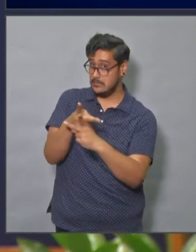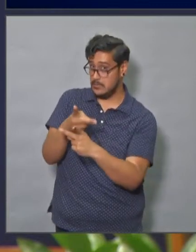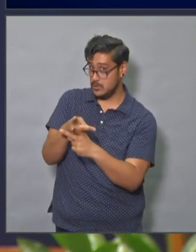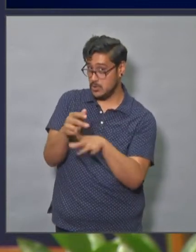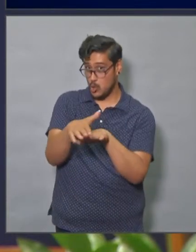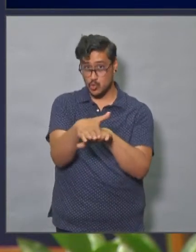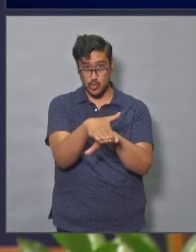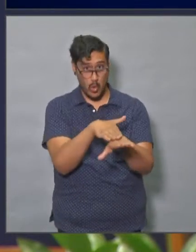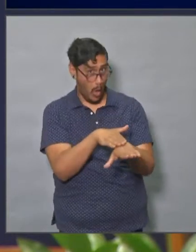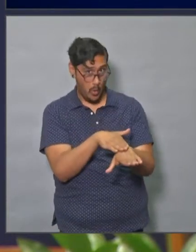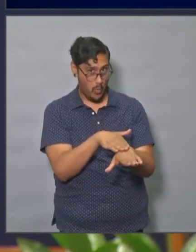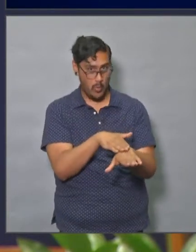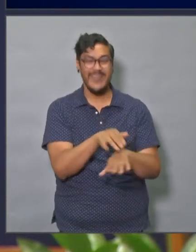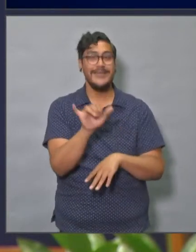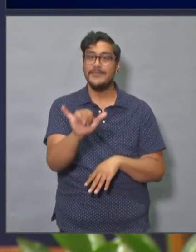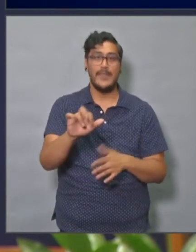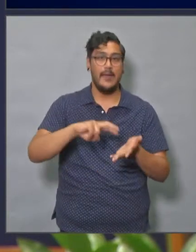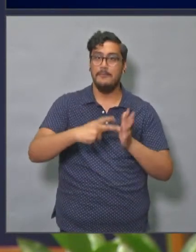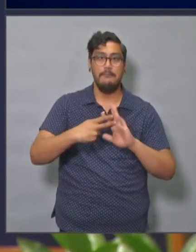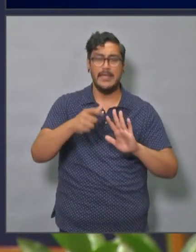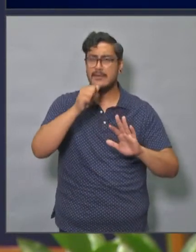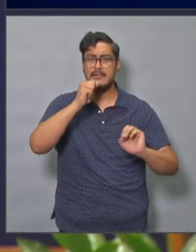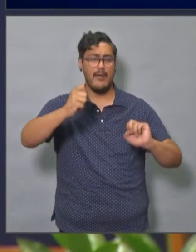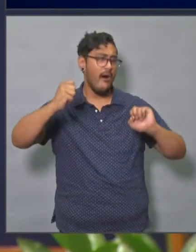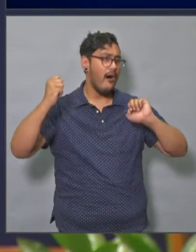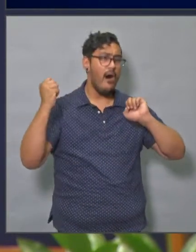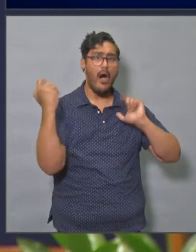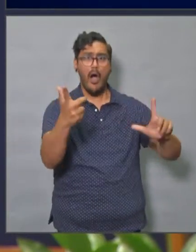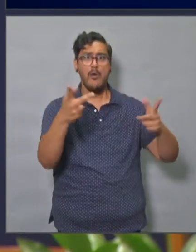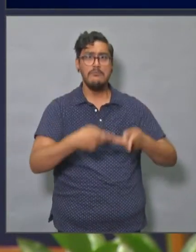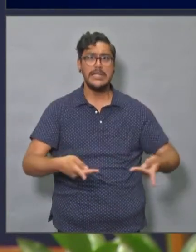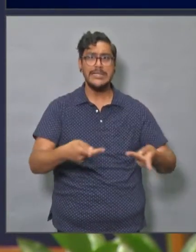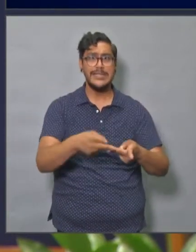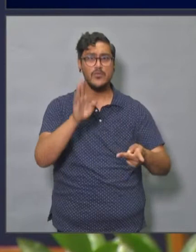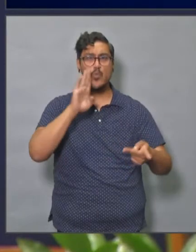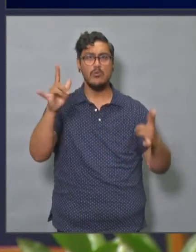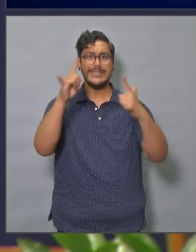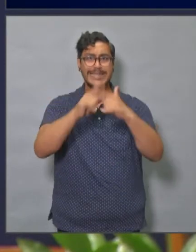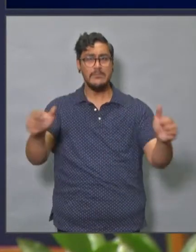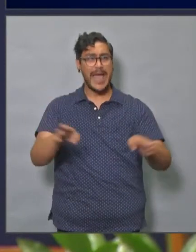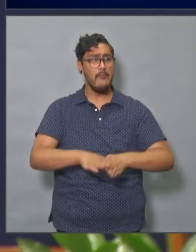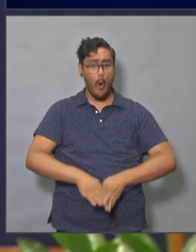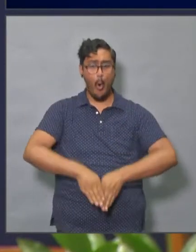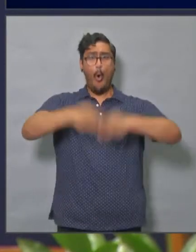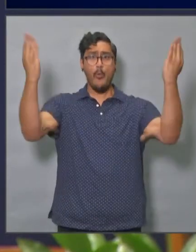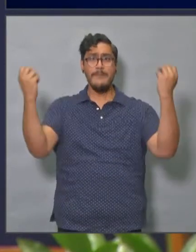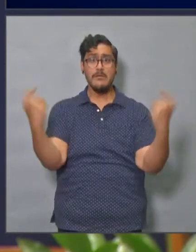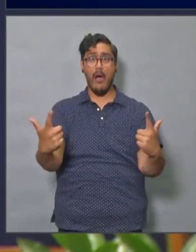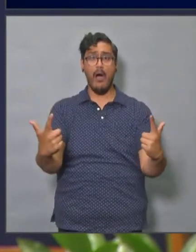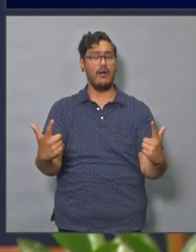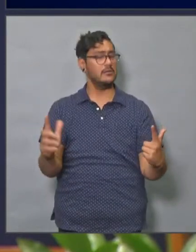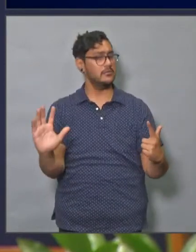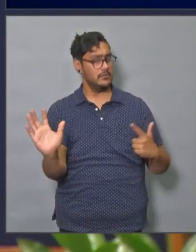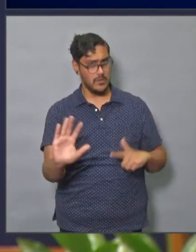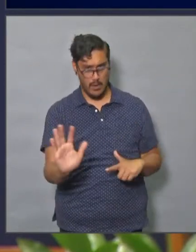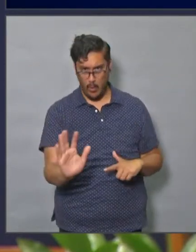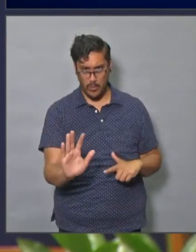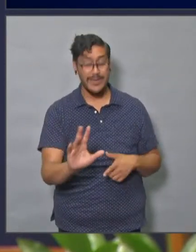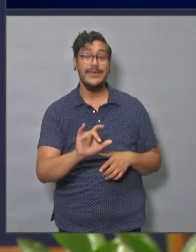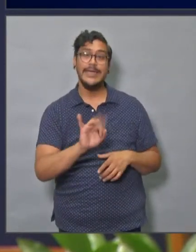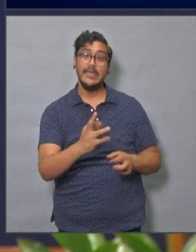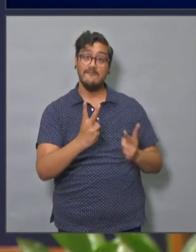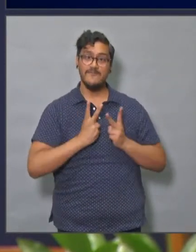que no todos los centros de enfermería especializada volverán a abrir al mismo tiempo. Los visitantes con fiebre o